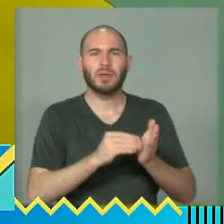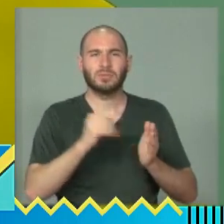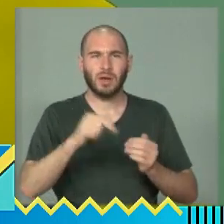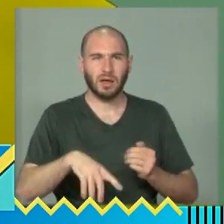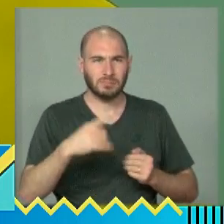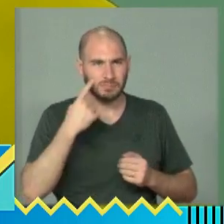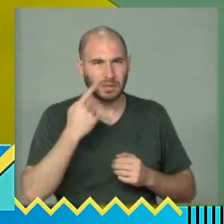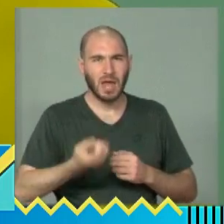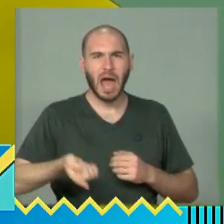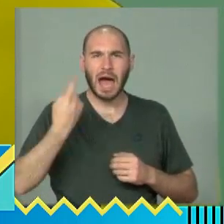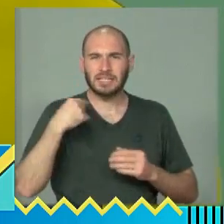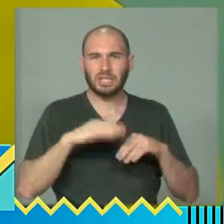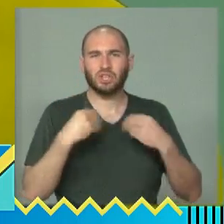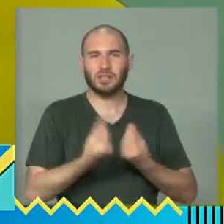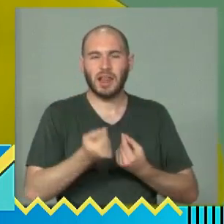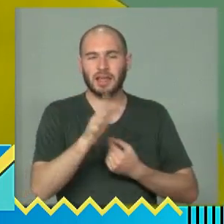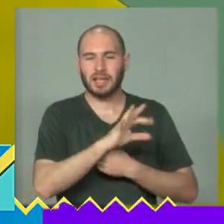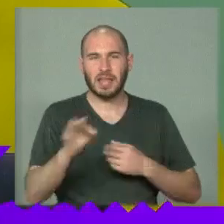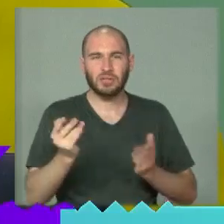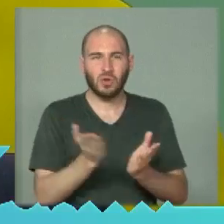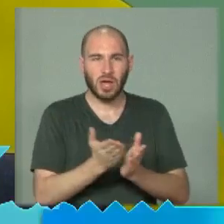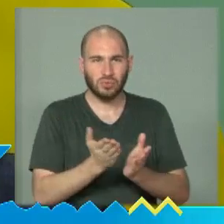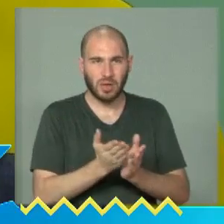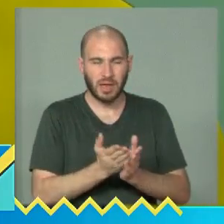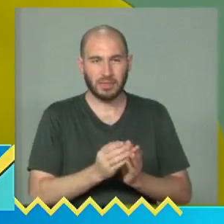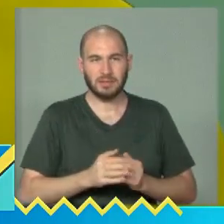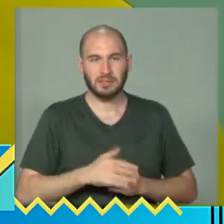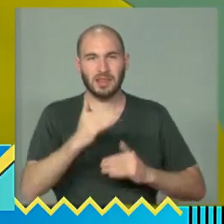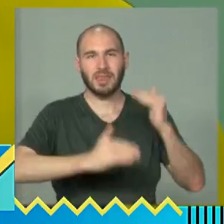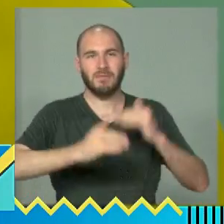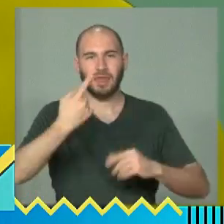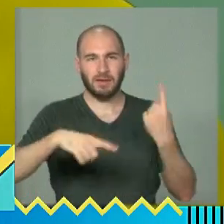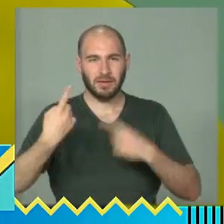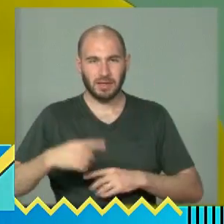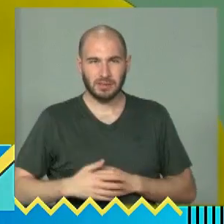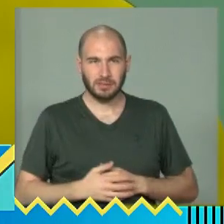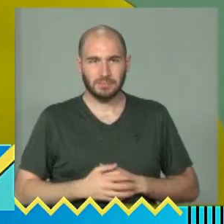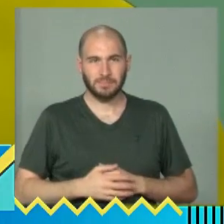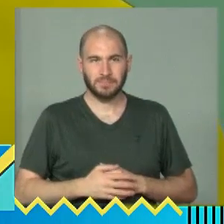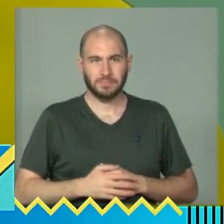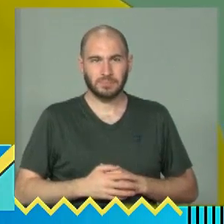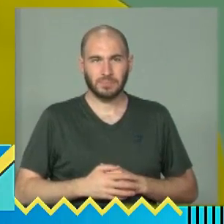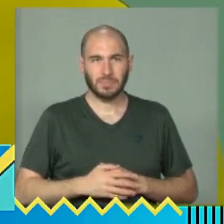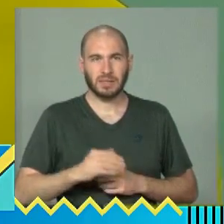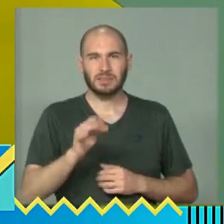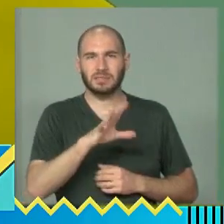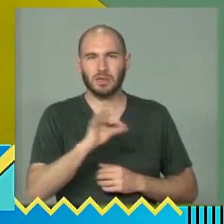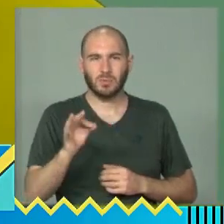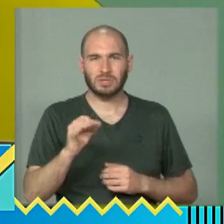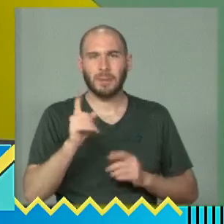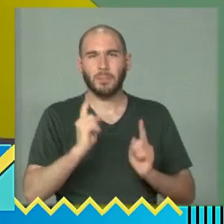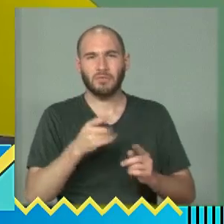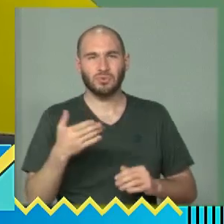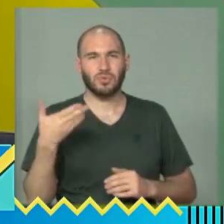Uh-huh. Ayer eran más de 500 estudiantes de los diferentes niveles. Nos acompañaron más de 50